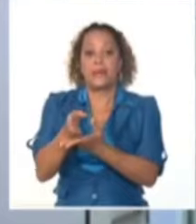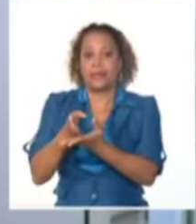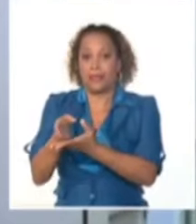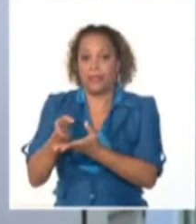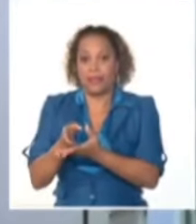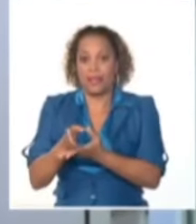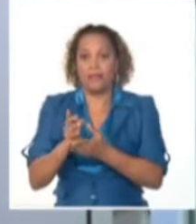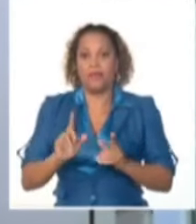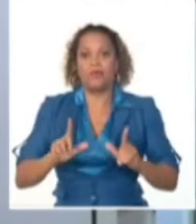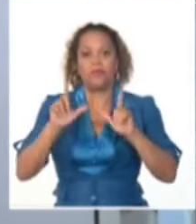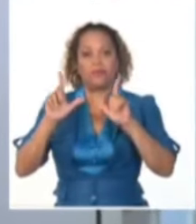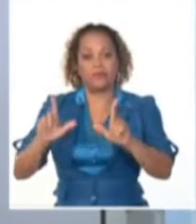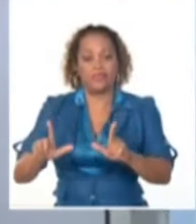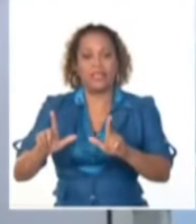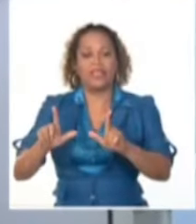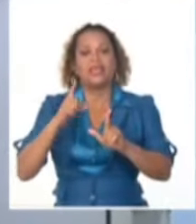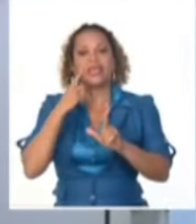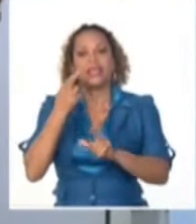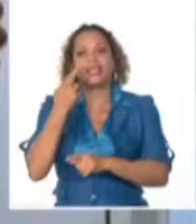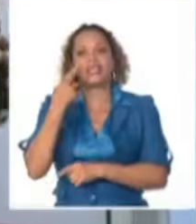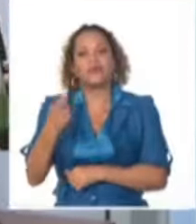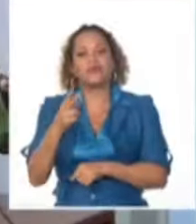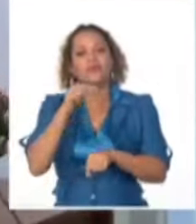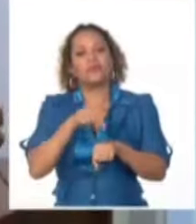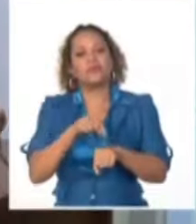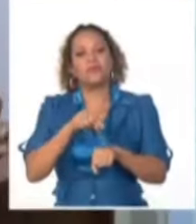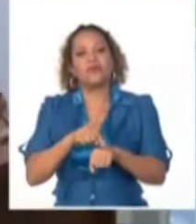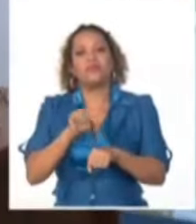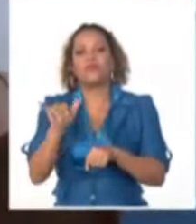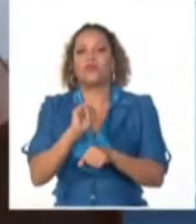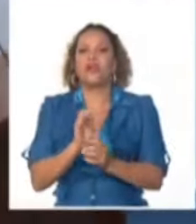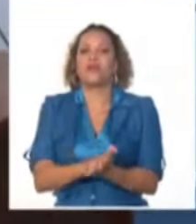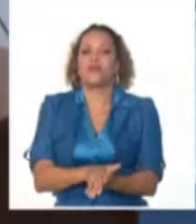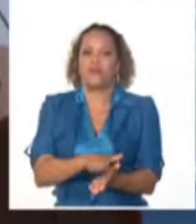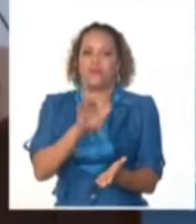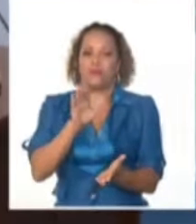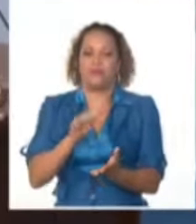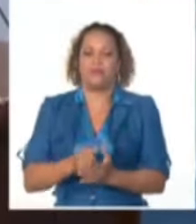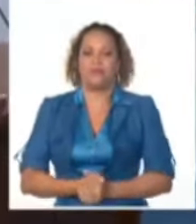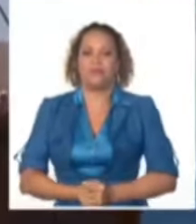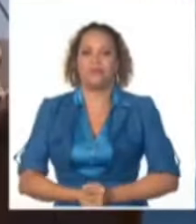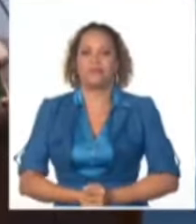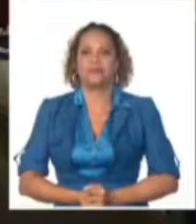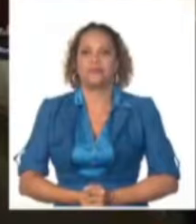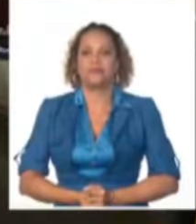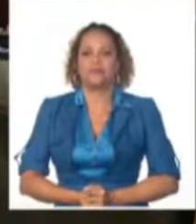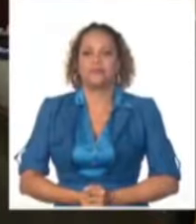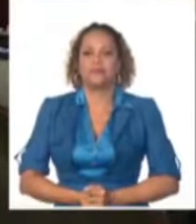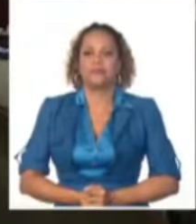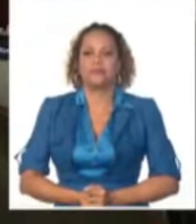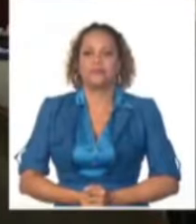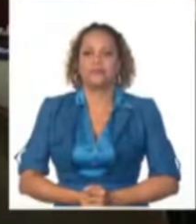que reconoce y al tiempo compromete. Niurka Damaris, Canal Cubano de Noticias.